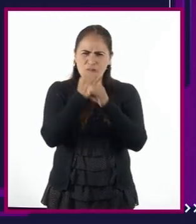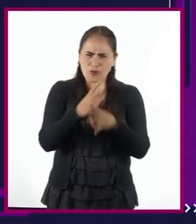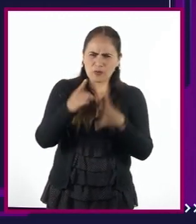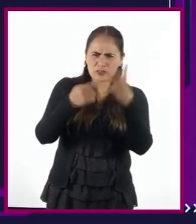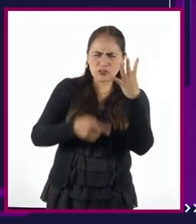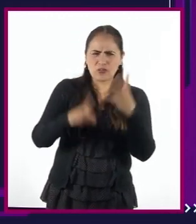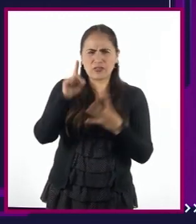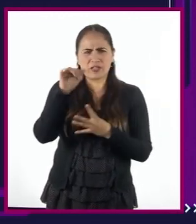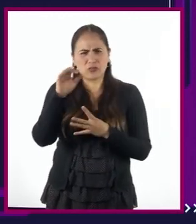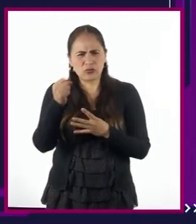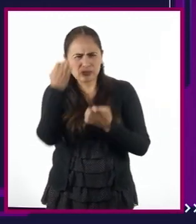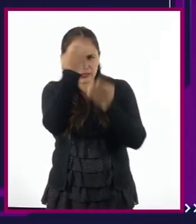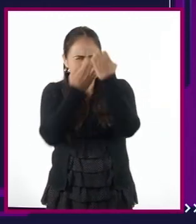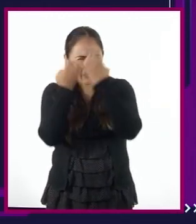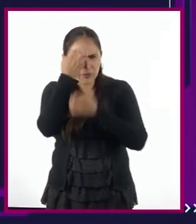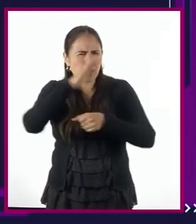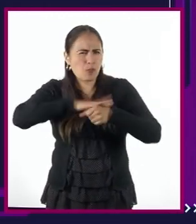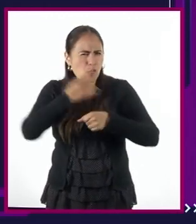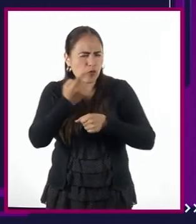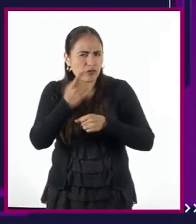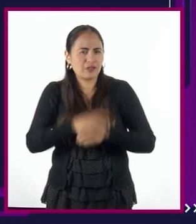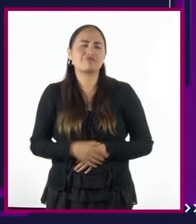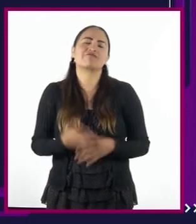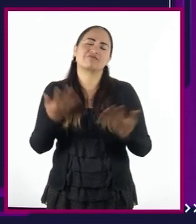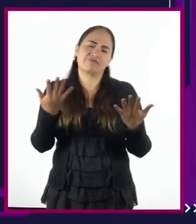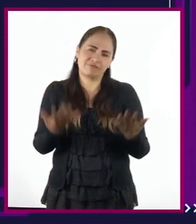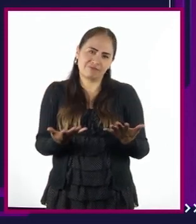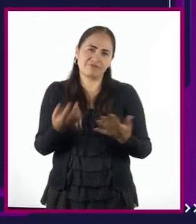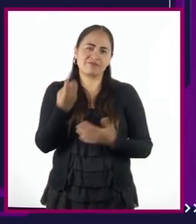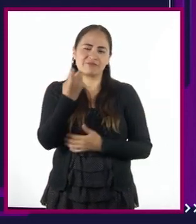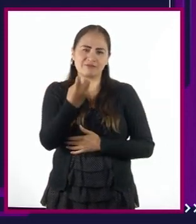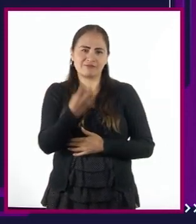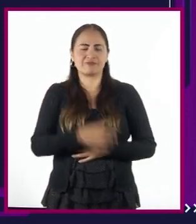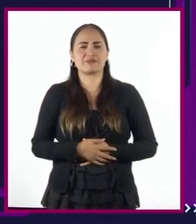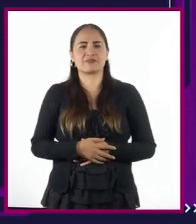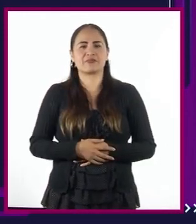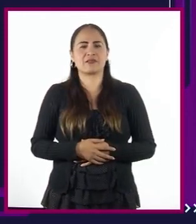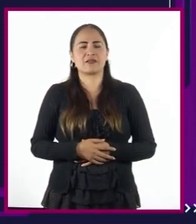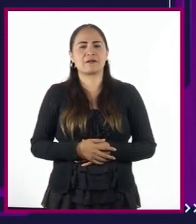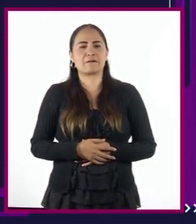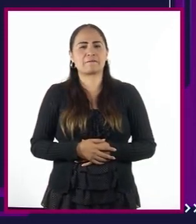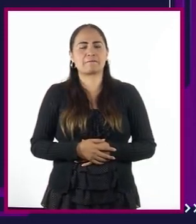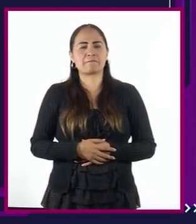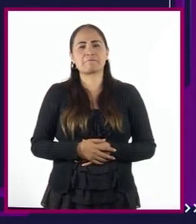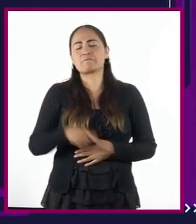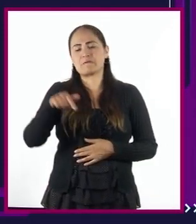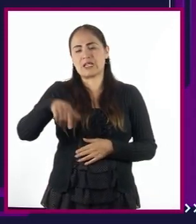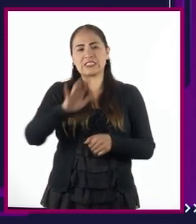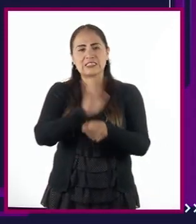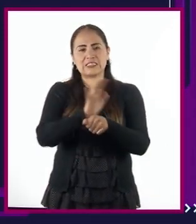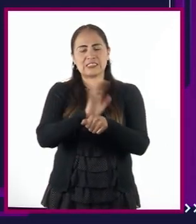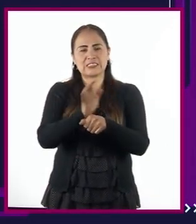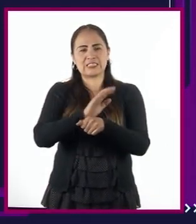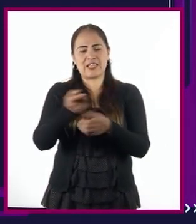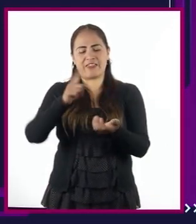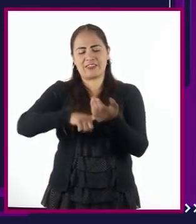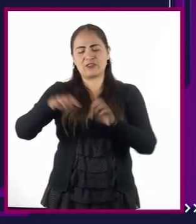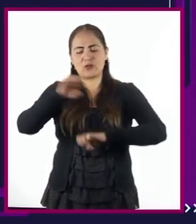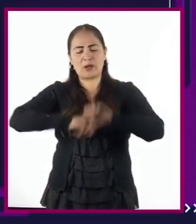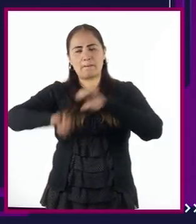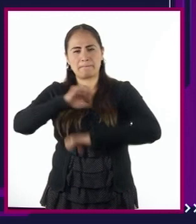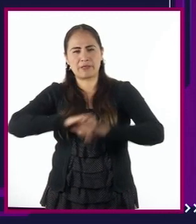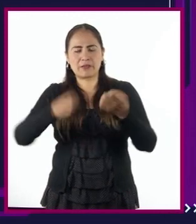datos? Cierto, porque con base en ello se organiza la logística del cine, desde el número